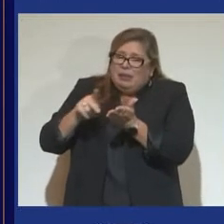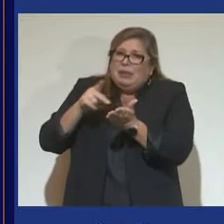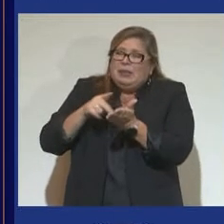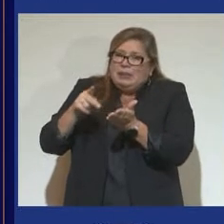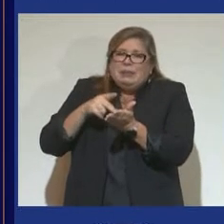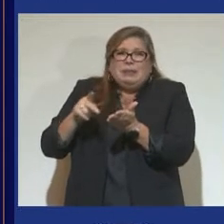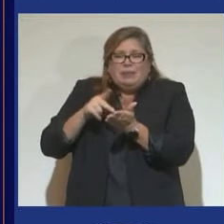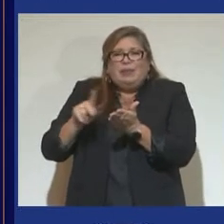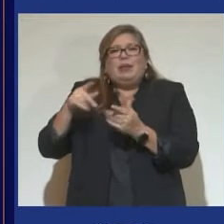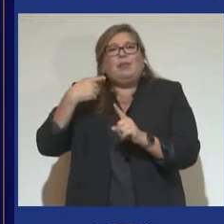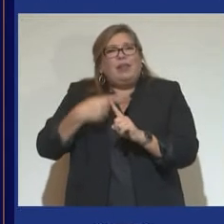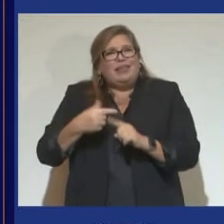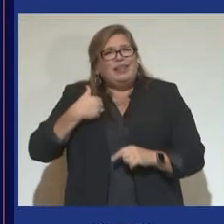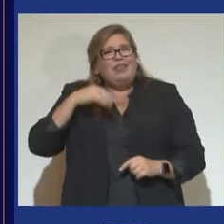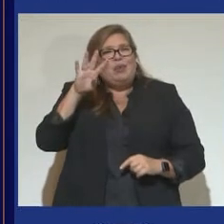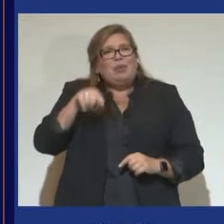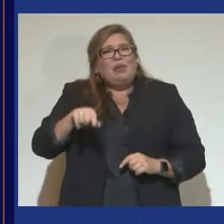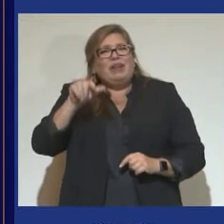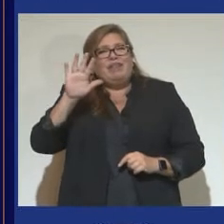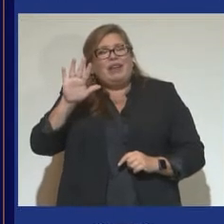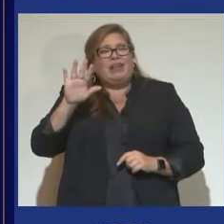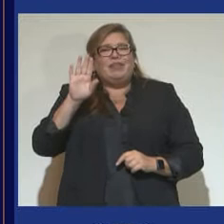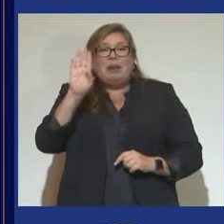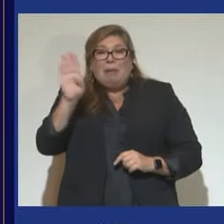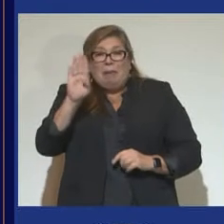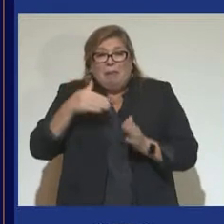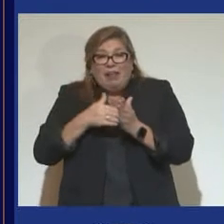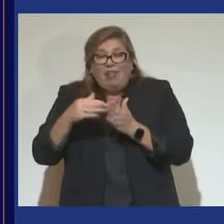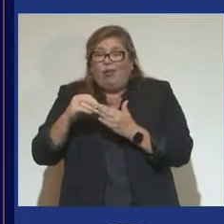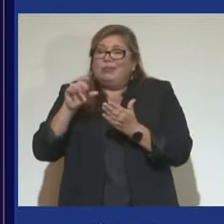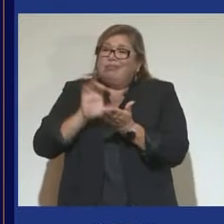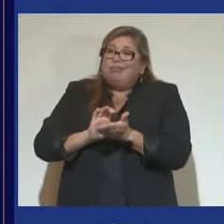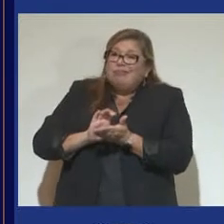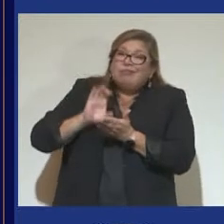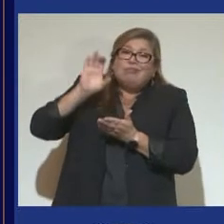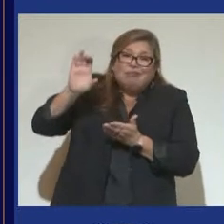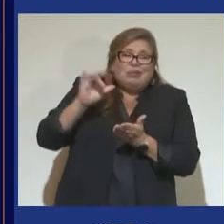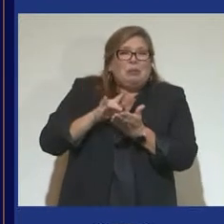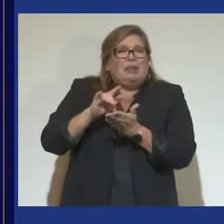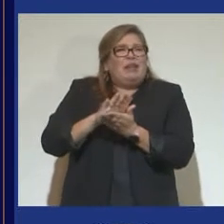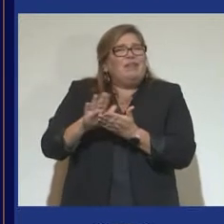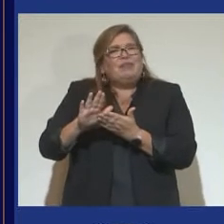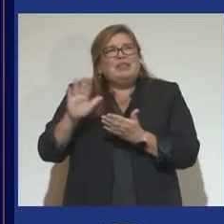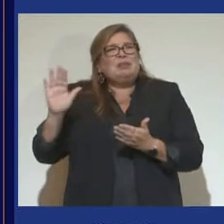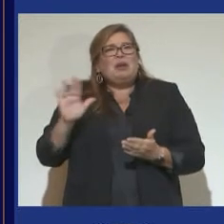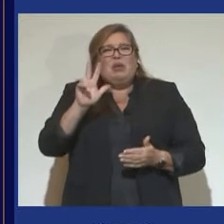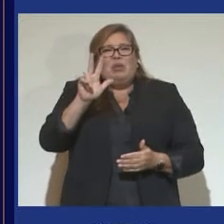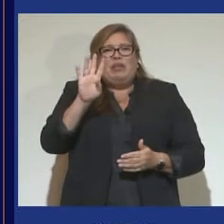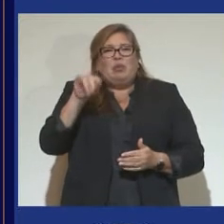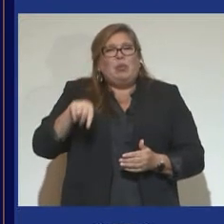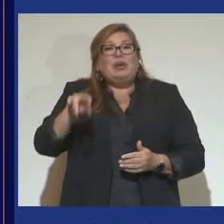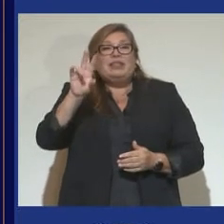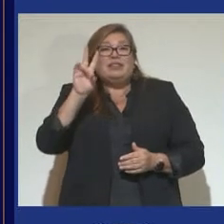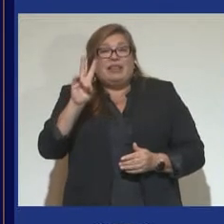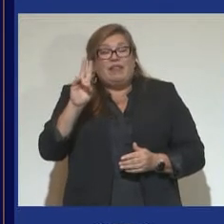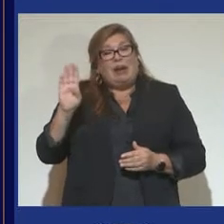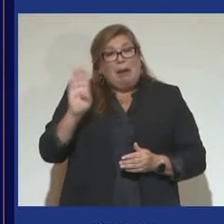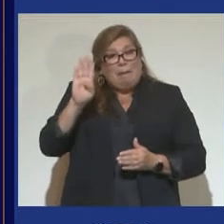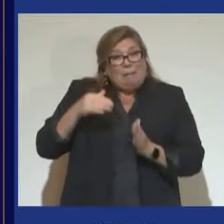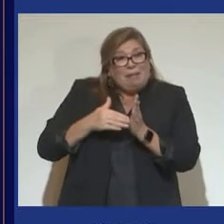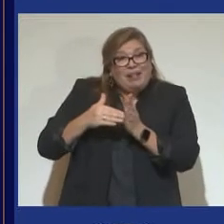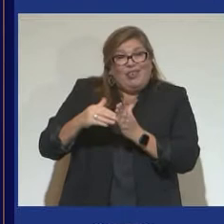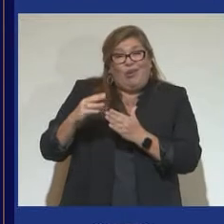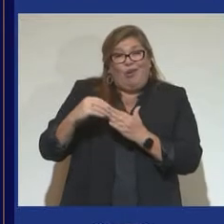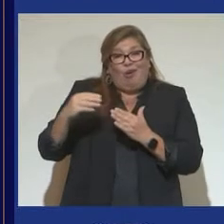habíamos cumplido con el compromiso de 4.5 mil millones más eliminados del de la deuda que